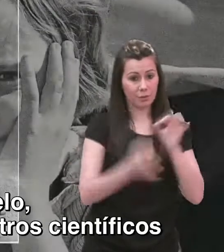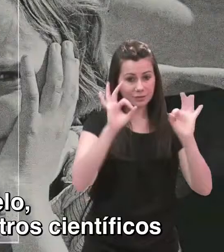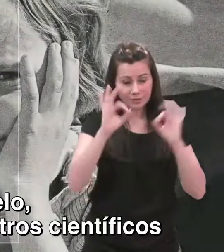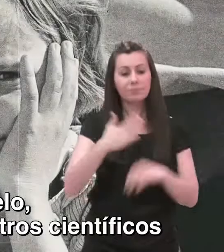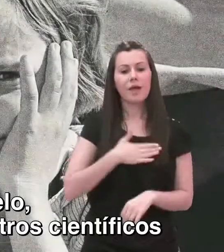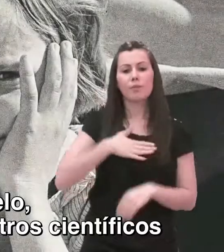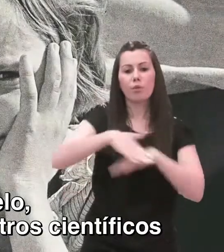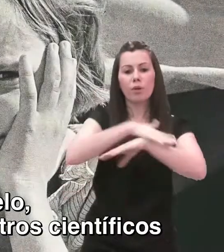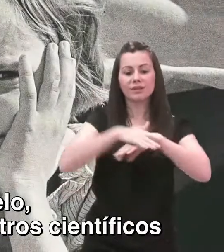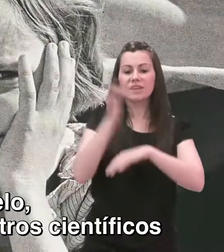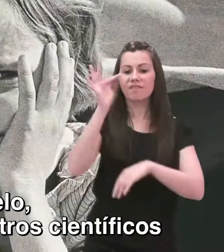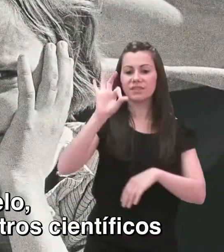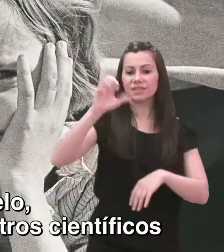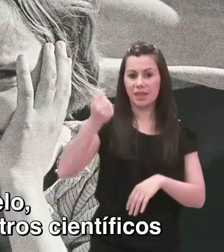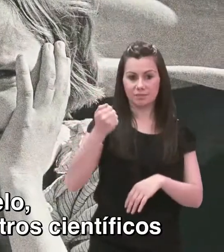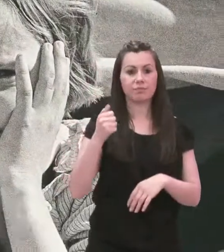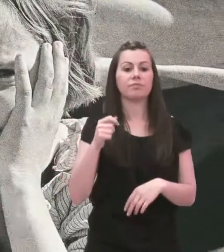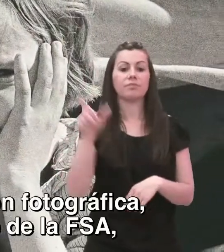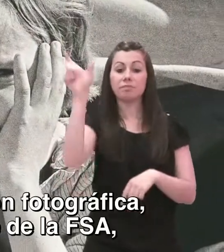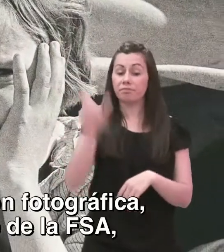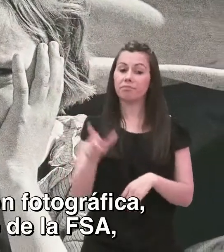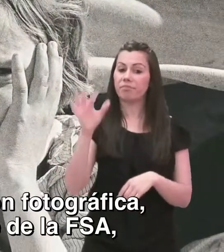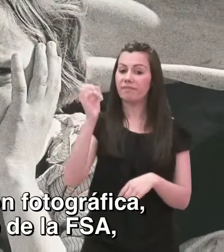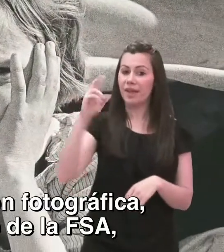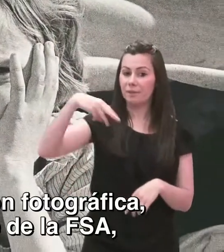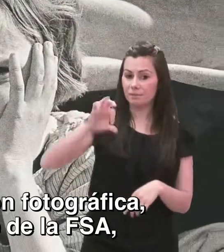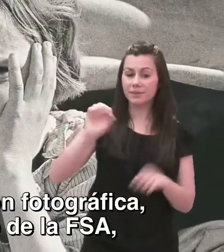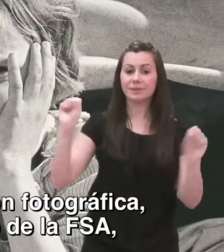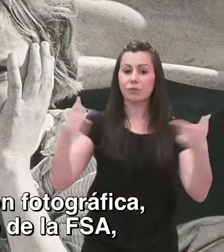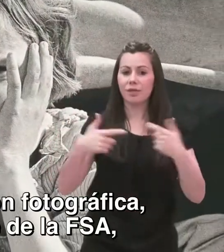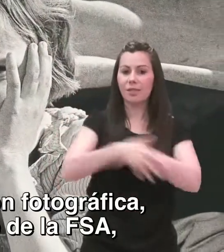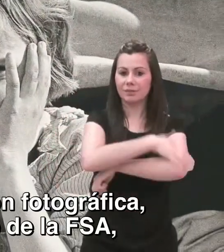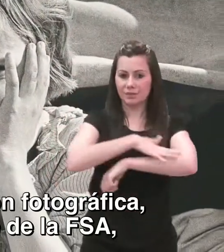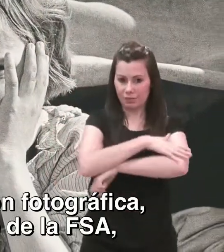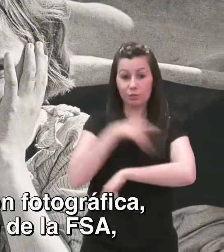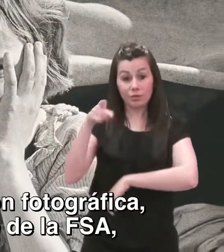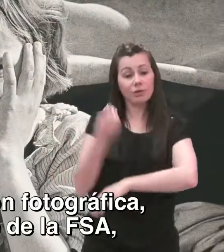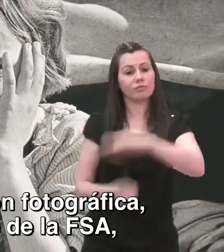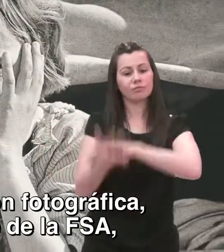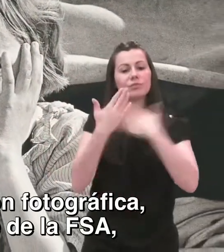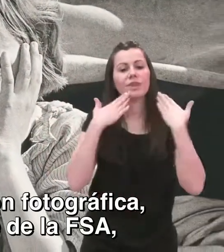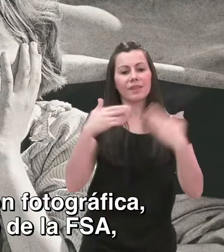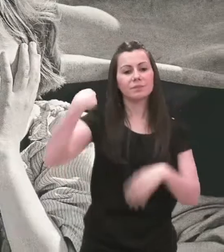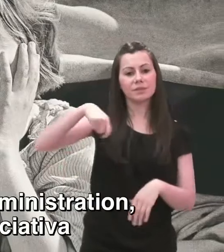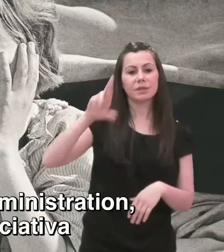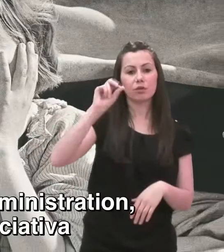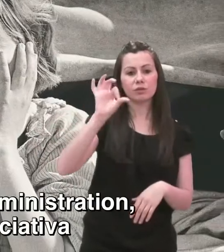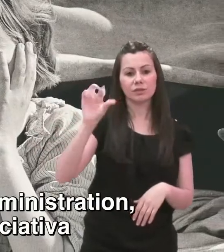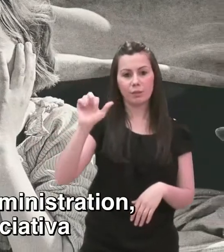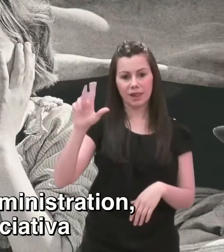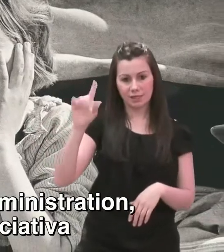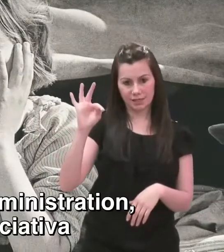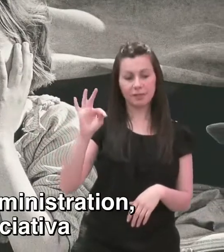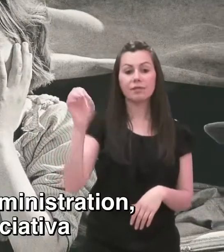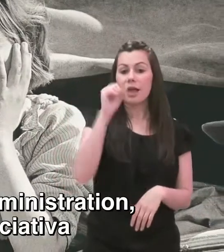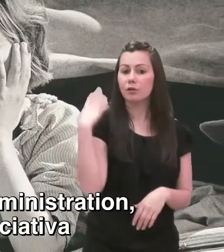Este modelo, que combina los registros científicos con la documentación fotográfica, constituye la base de la FSA, la Farm